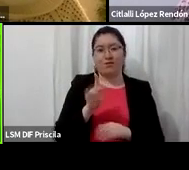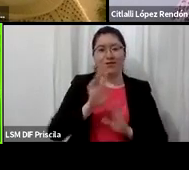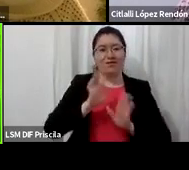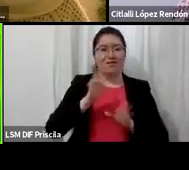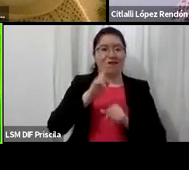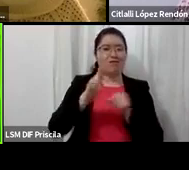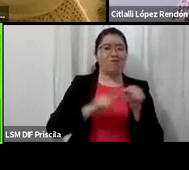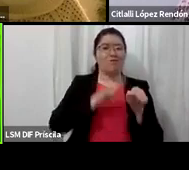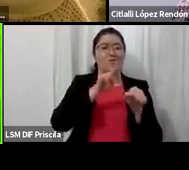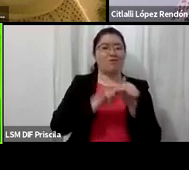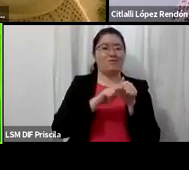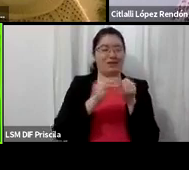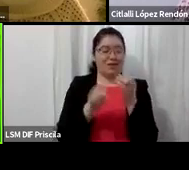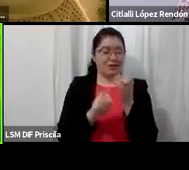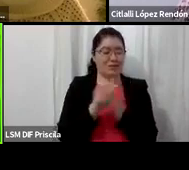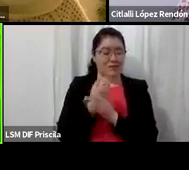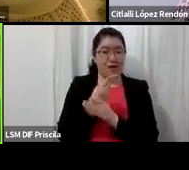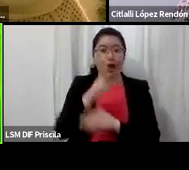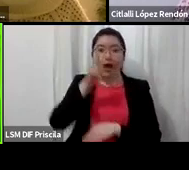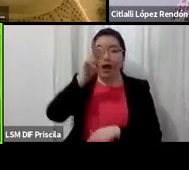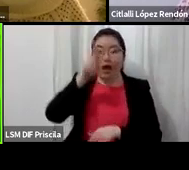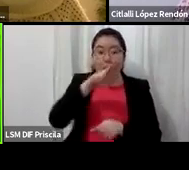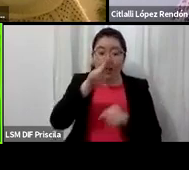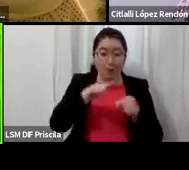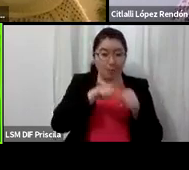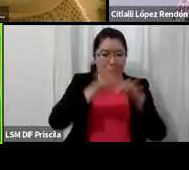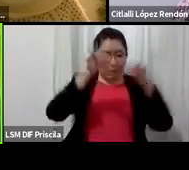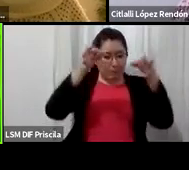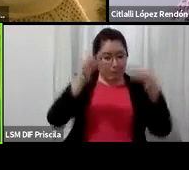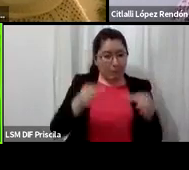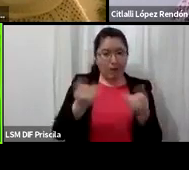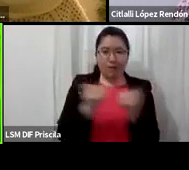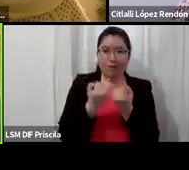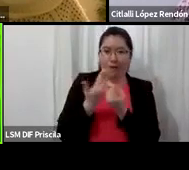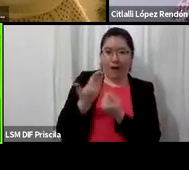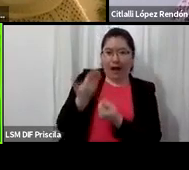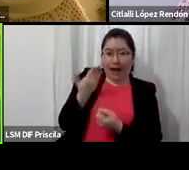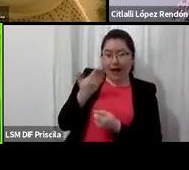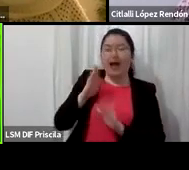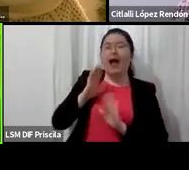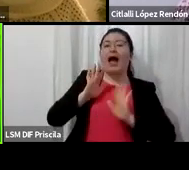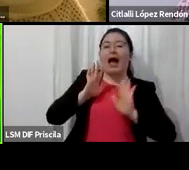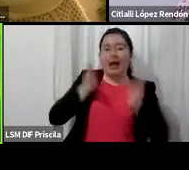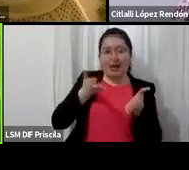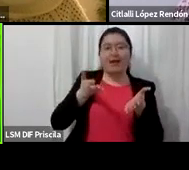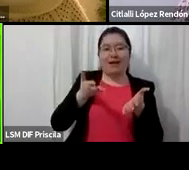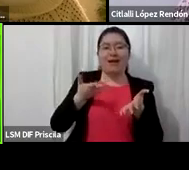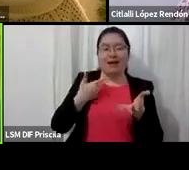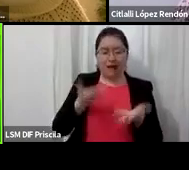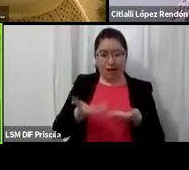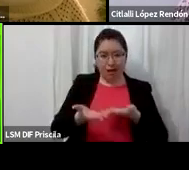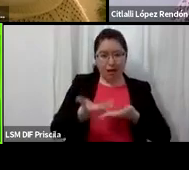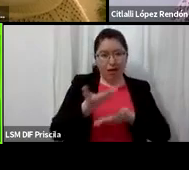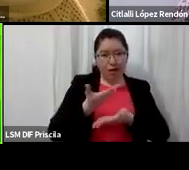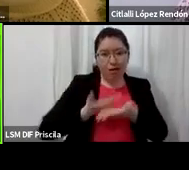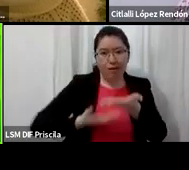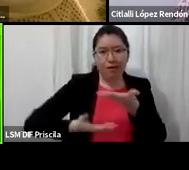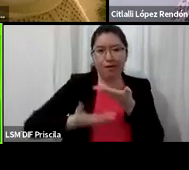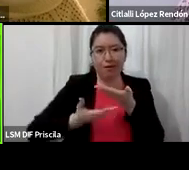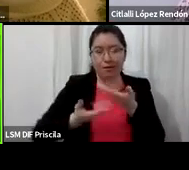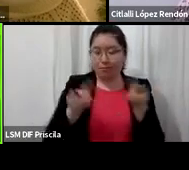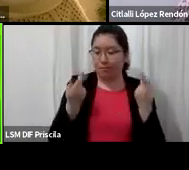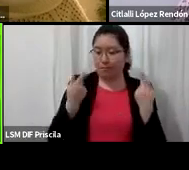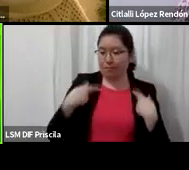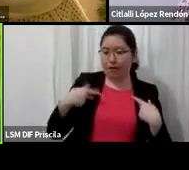a la normalidad en serio, podamos hacer un proceso de acercamiento y hacer una comunidad de quienes trabajamos educación para